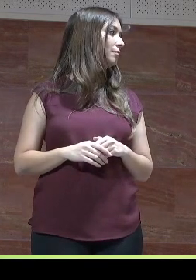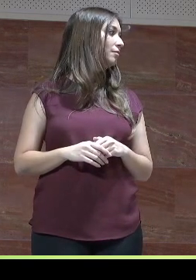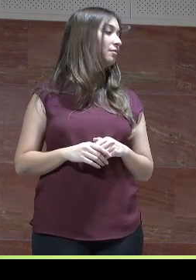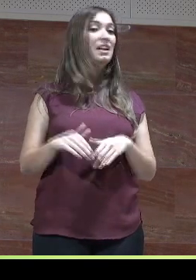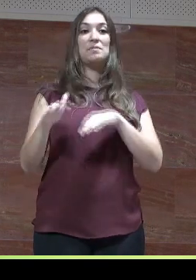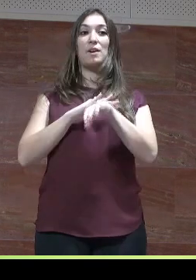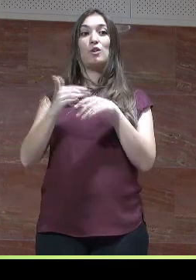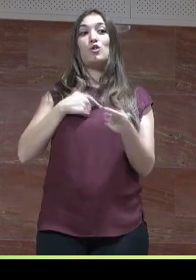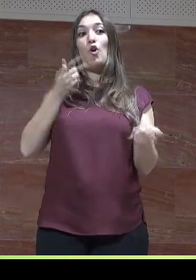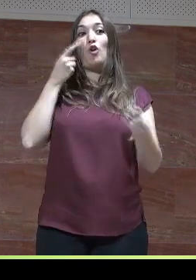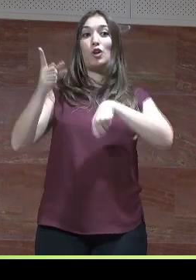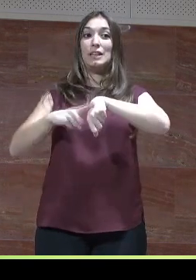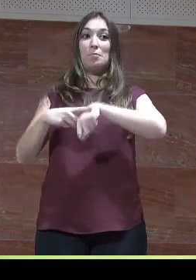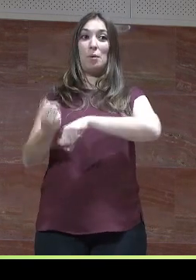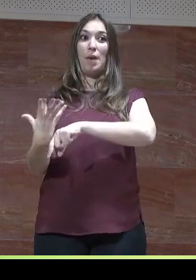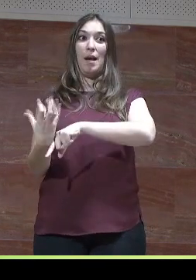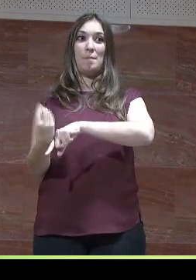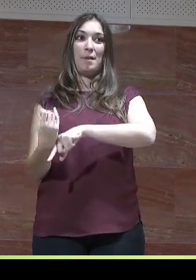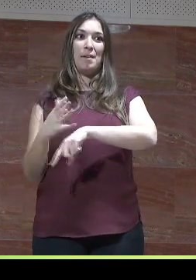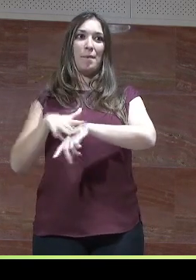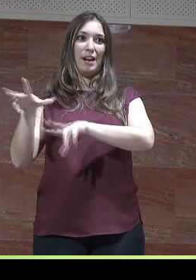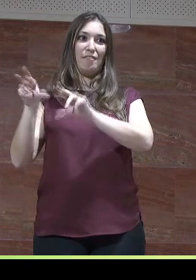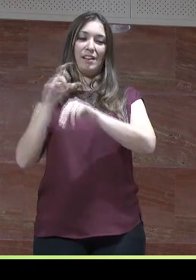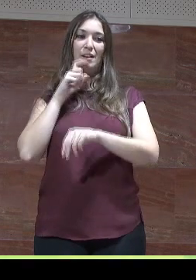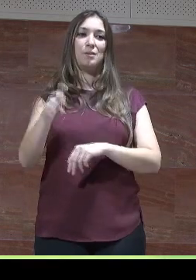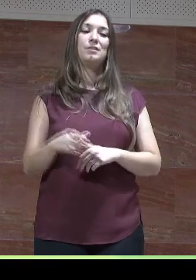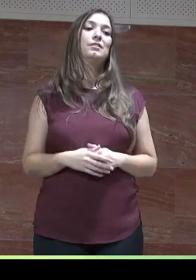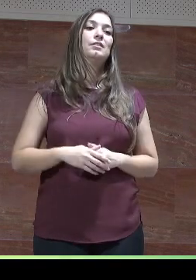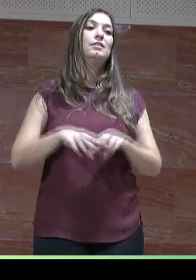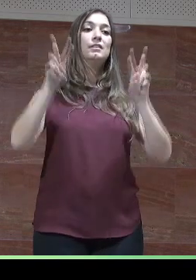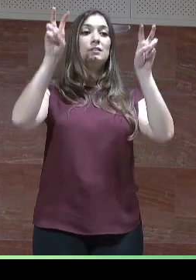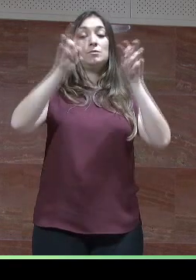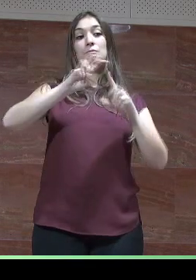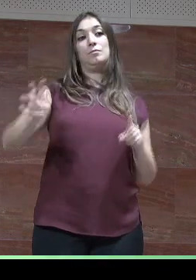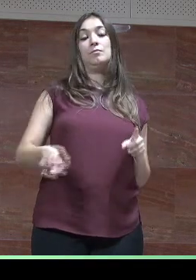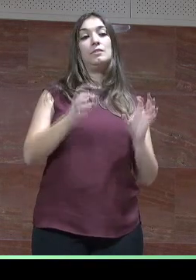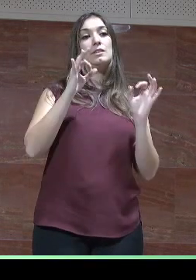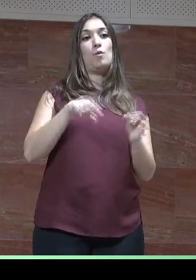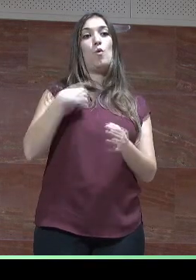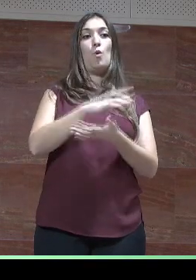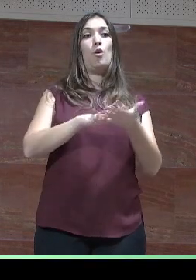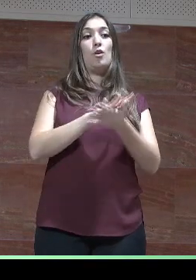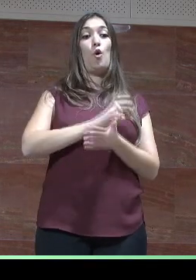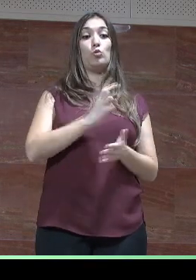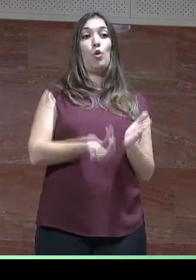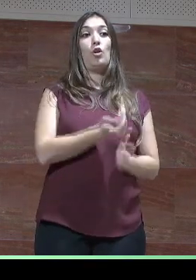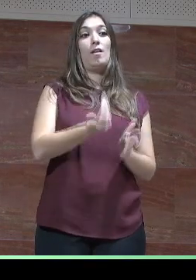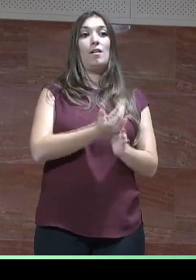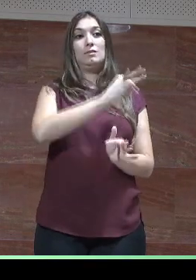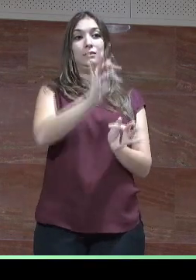Yo soy la de la hora. Que puntos clave que seguramente daría lugar a un montón de jornadas más y